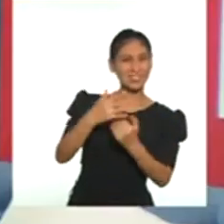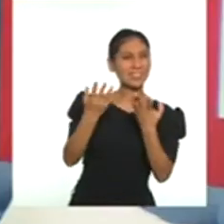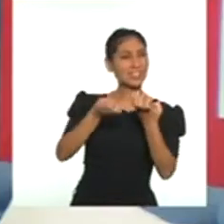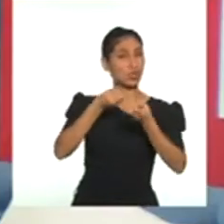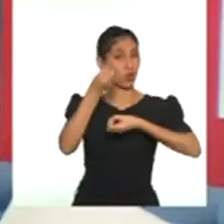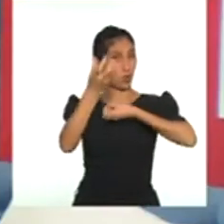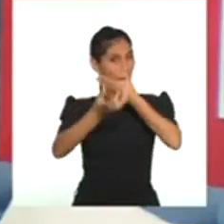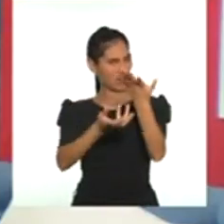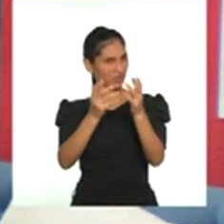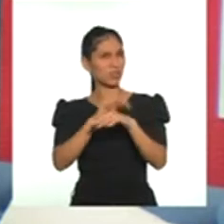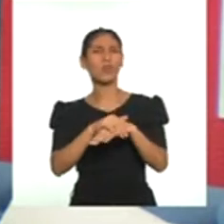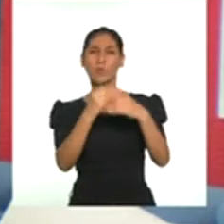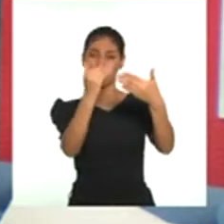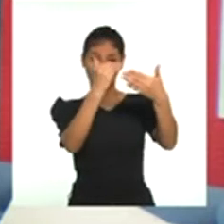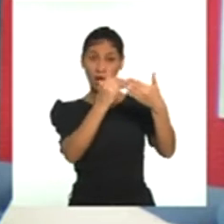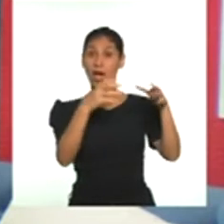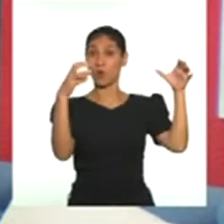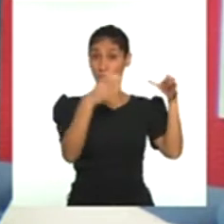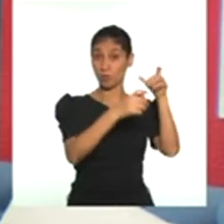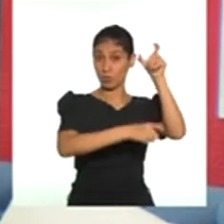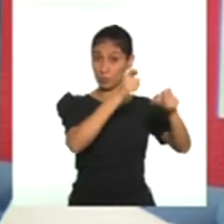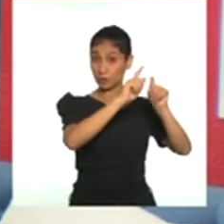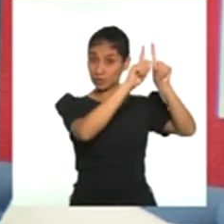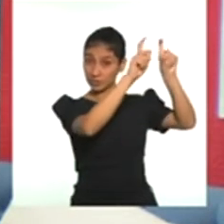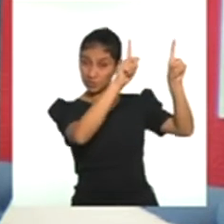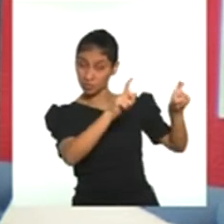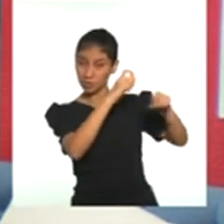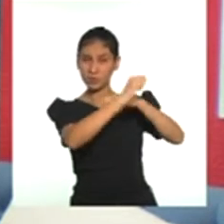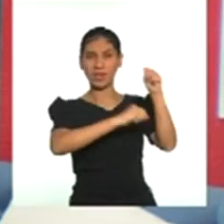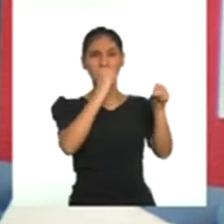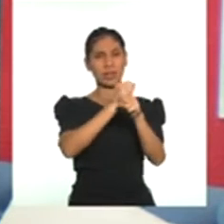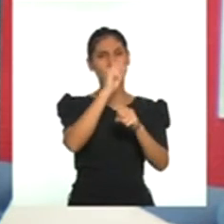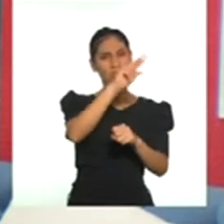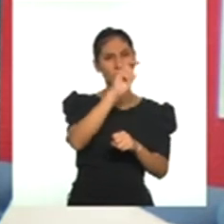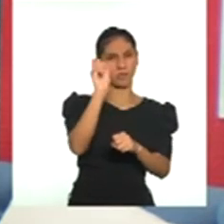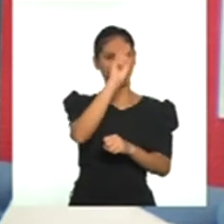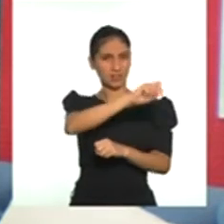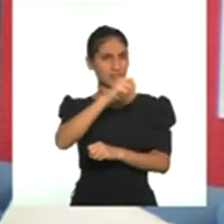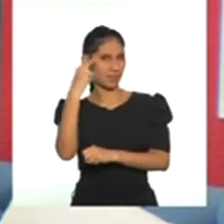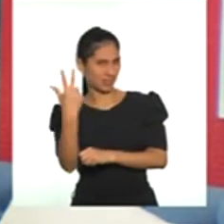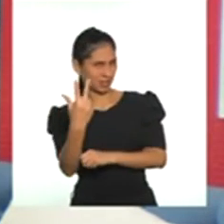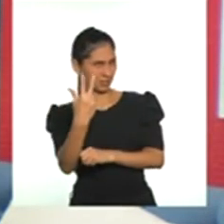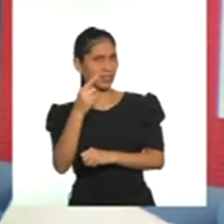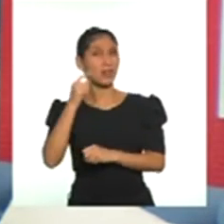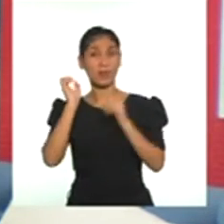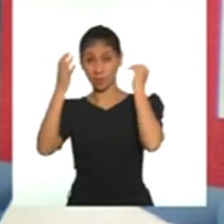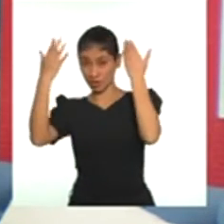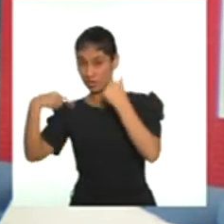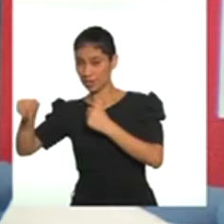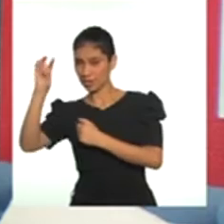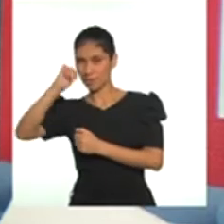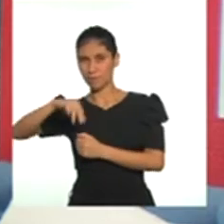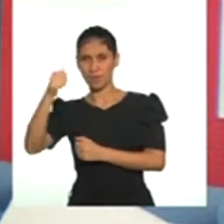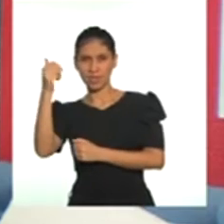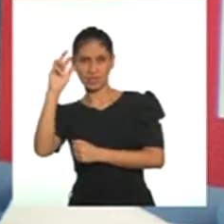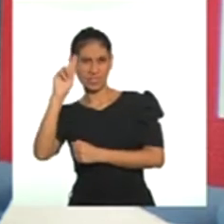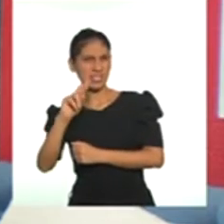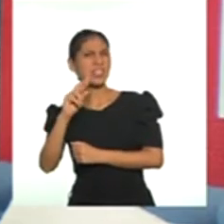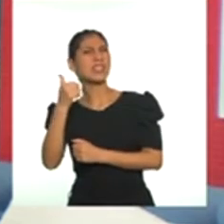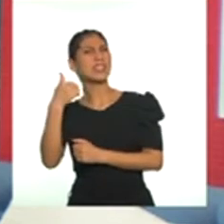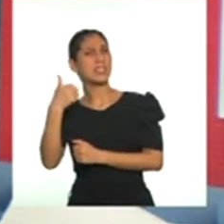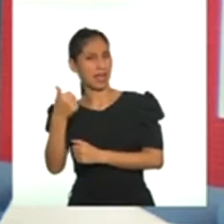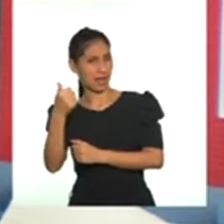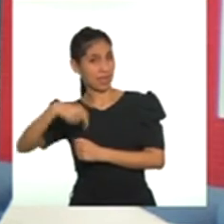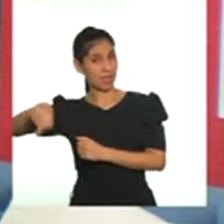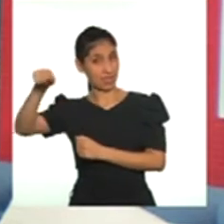Les quiero compartir los resultados de una encuesta aplicada en el año 2013 por las antropólogas María del Carmen Pancorbo y Tatiana Zárate sobre